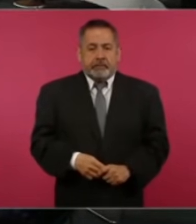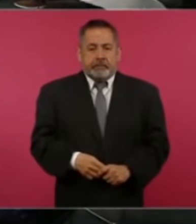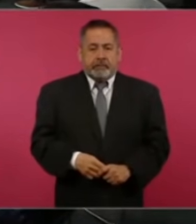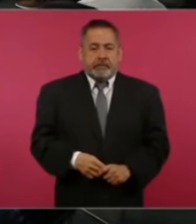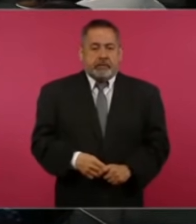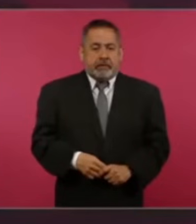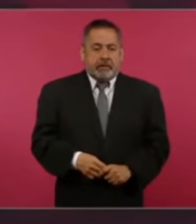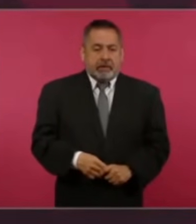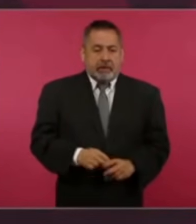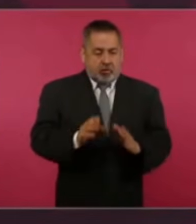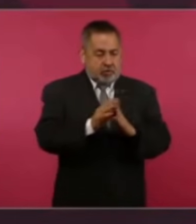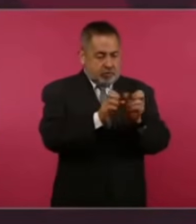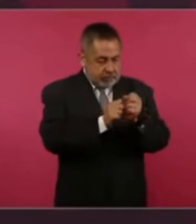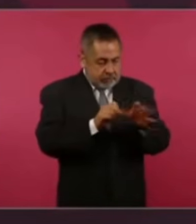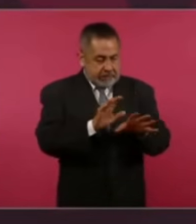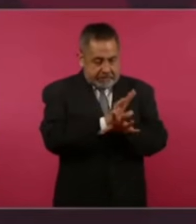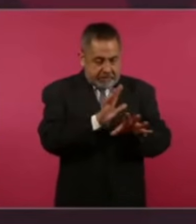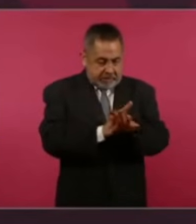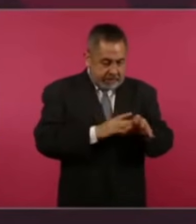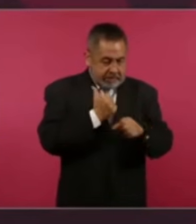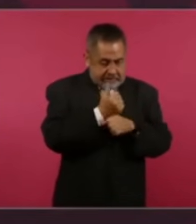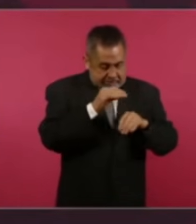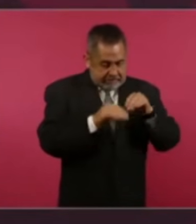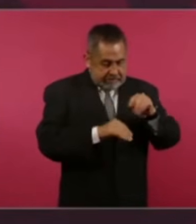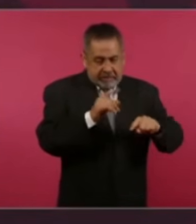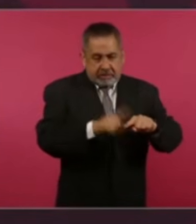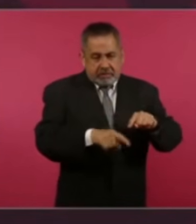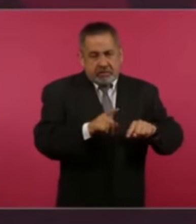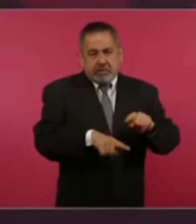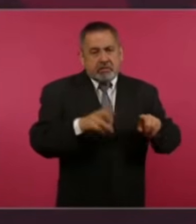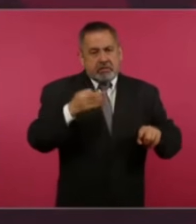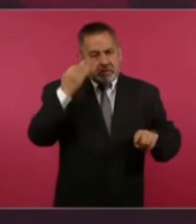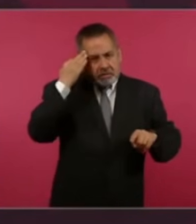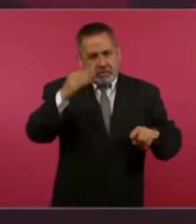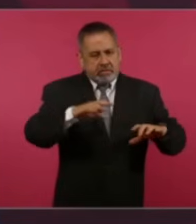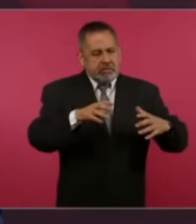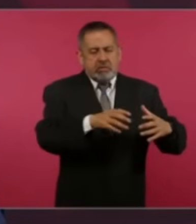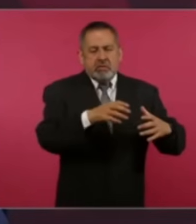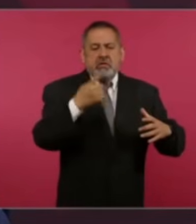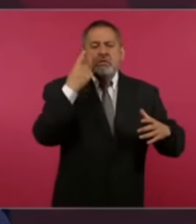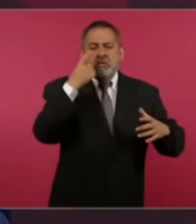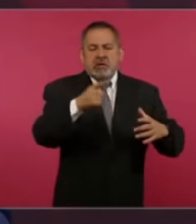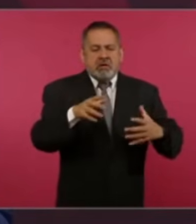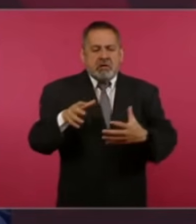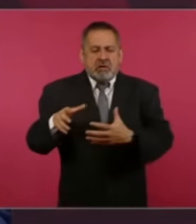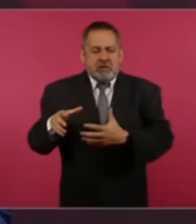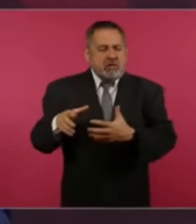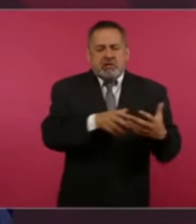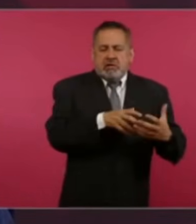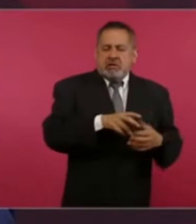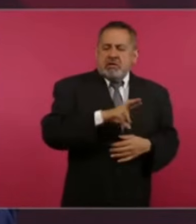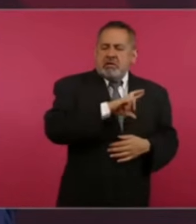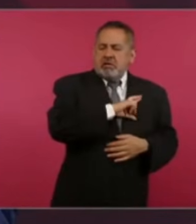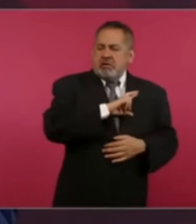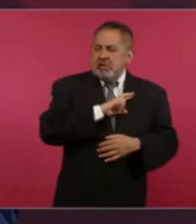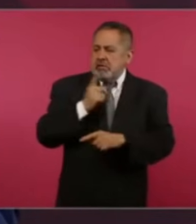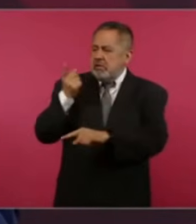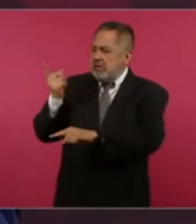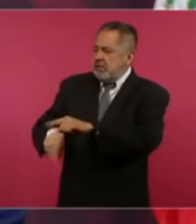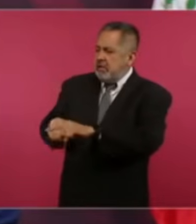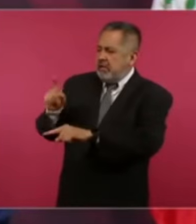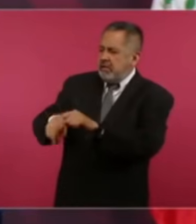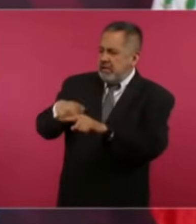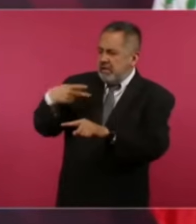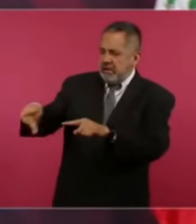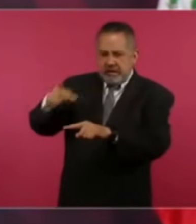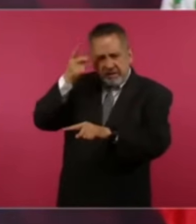Todas las reformas a la Constitución en ese periodo fueron para privatizar los